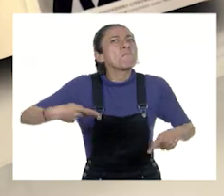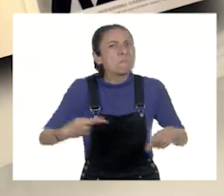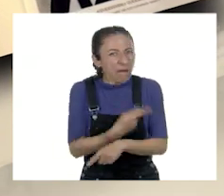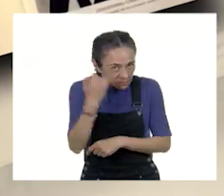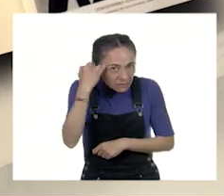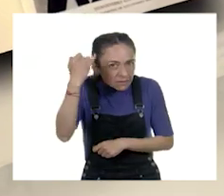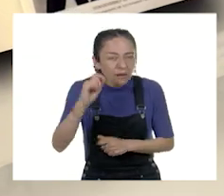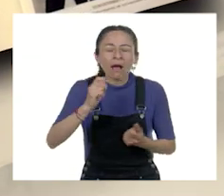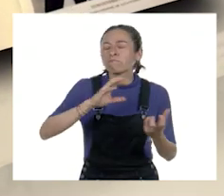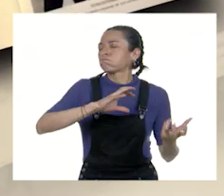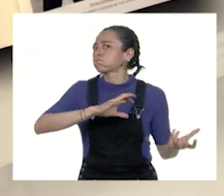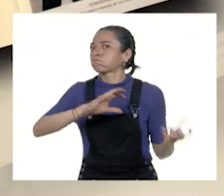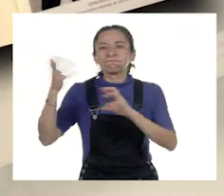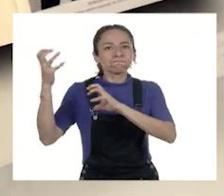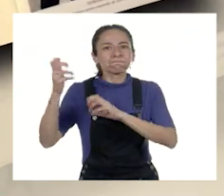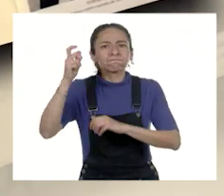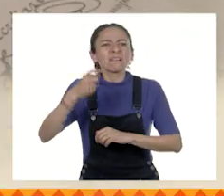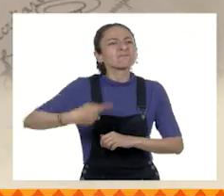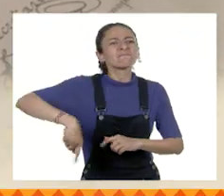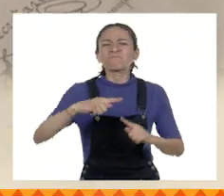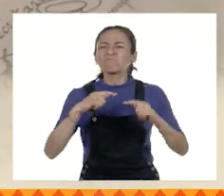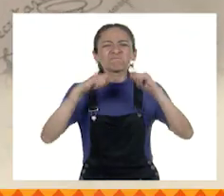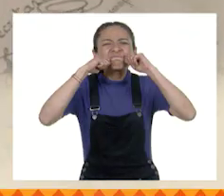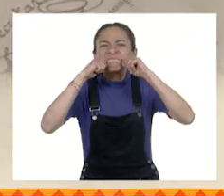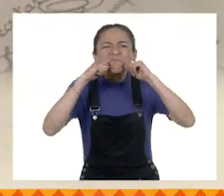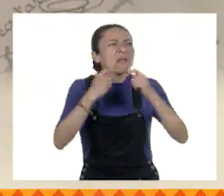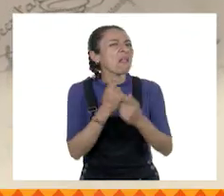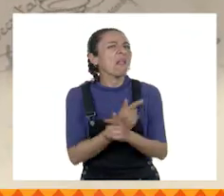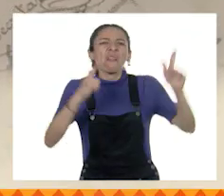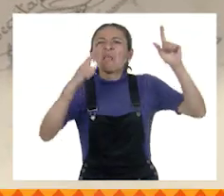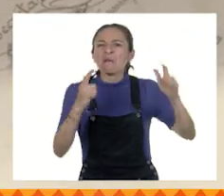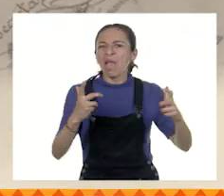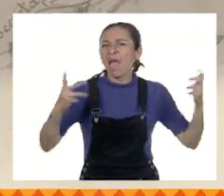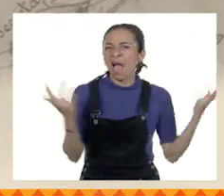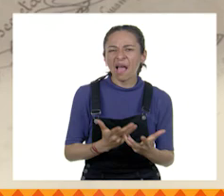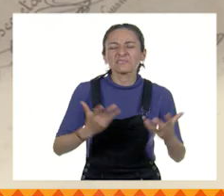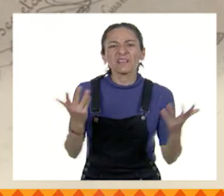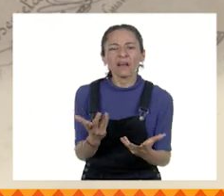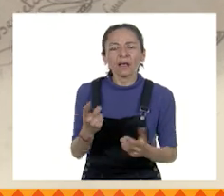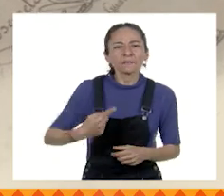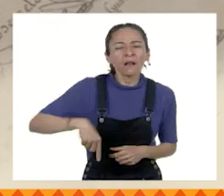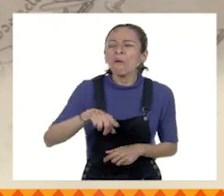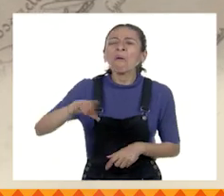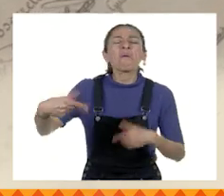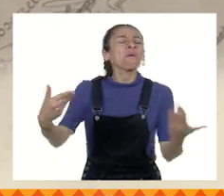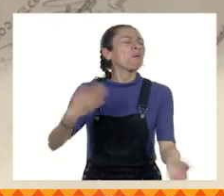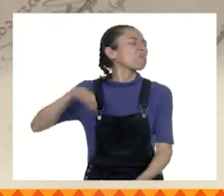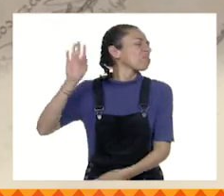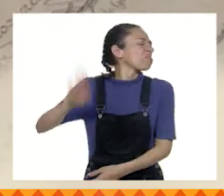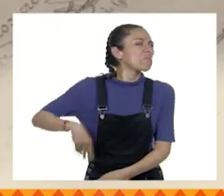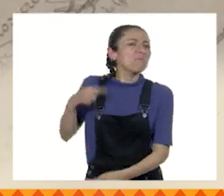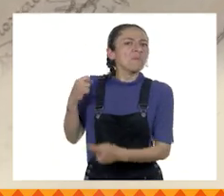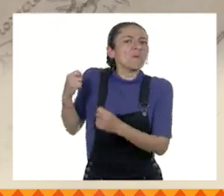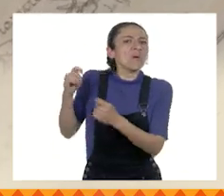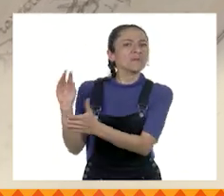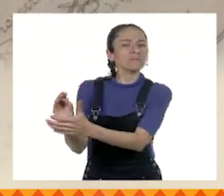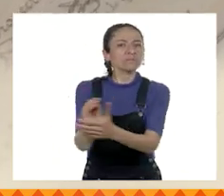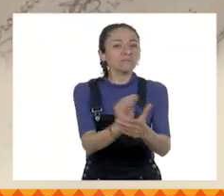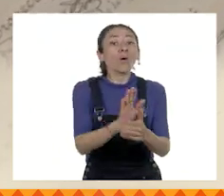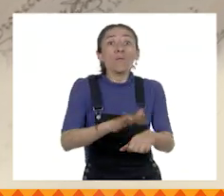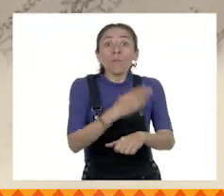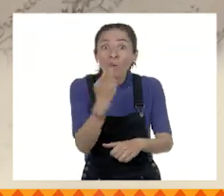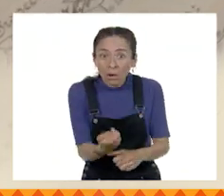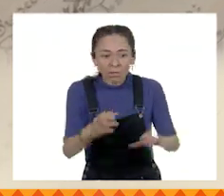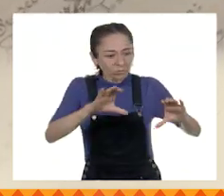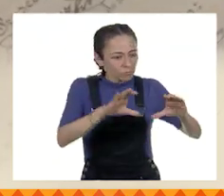quisiera sin tomar en cuenta a los demás. Para que esto no suceda, los representantes de los distintos grupos sociales y